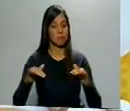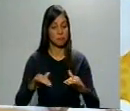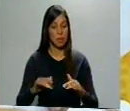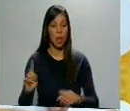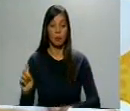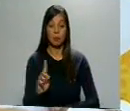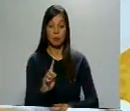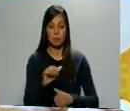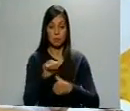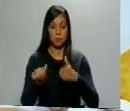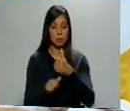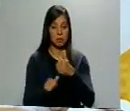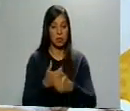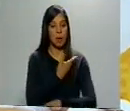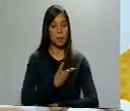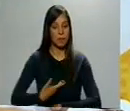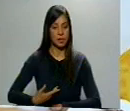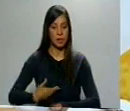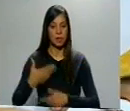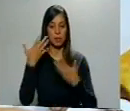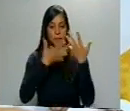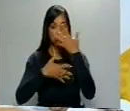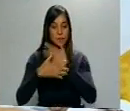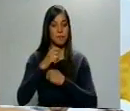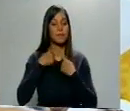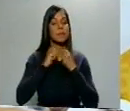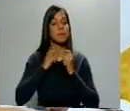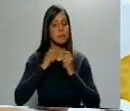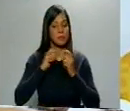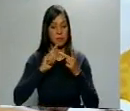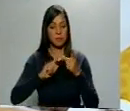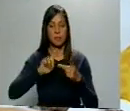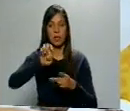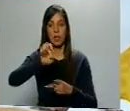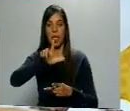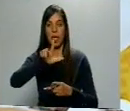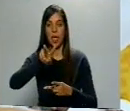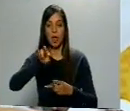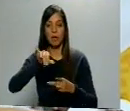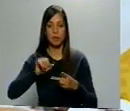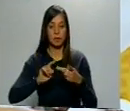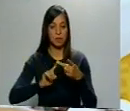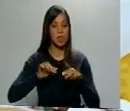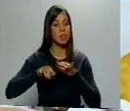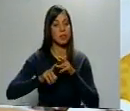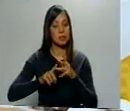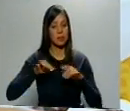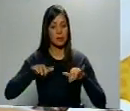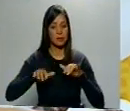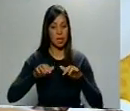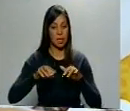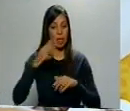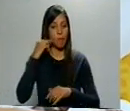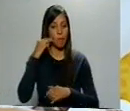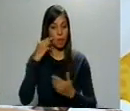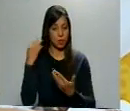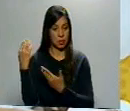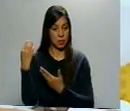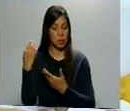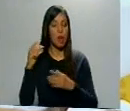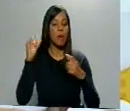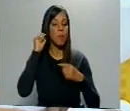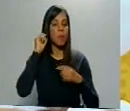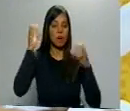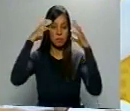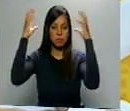primer vicepresidente Aristóbulo Isturia Almeida, el segundo vicepresidente Elvis Amoroso, el secretario Fidel Ernesto Vázquez y la subsecretaria Carolina Elena